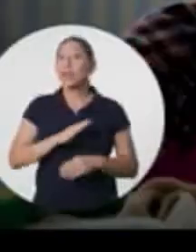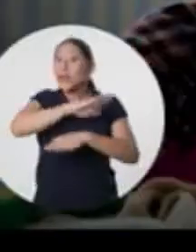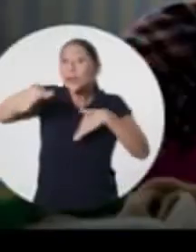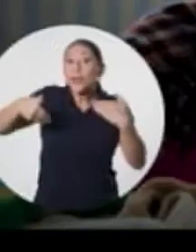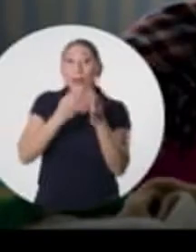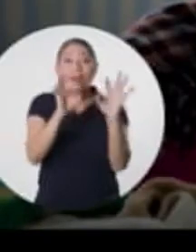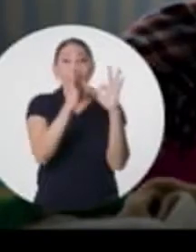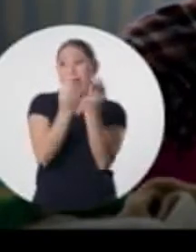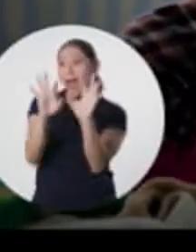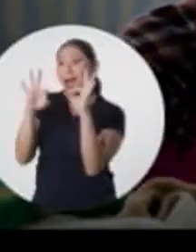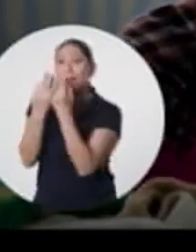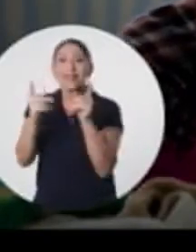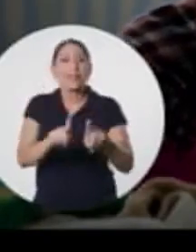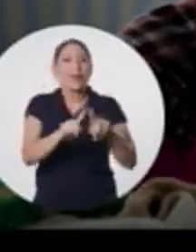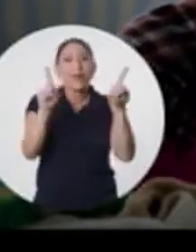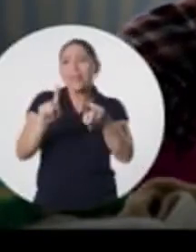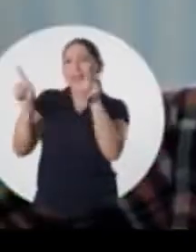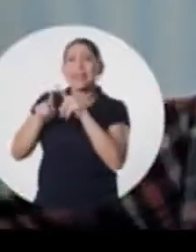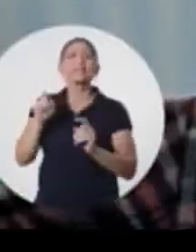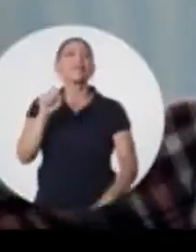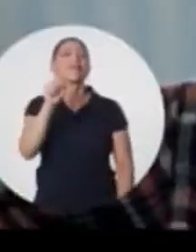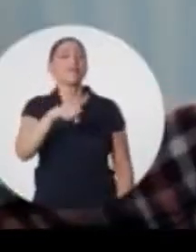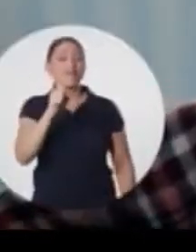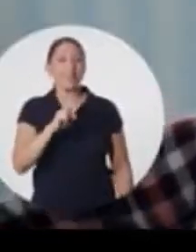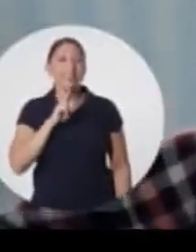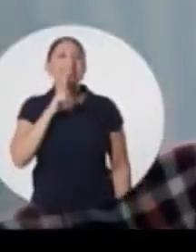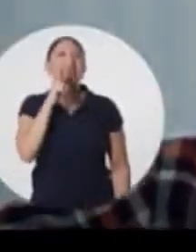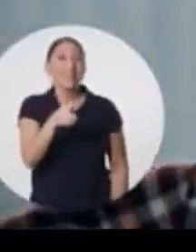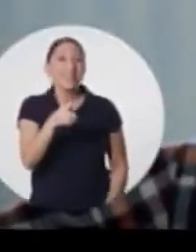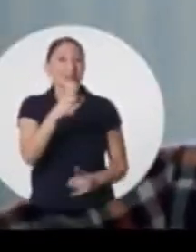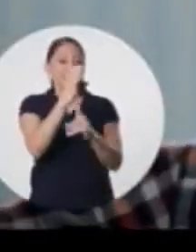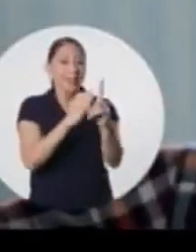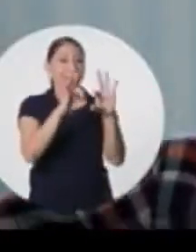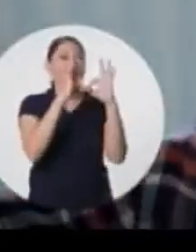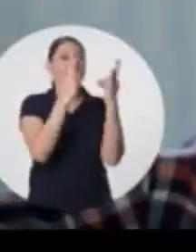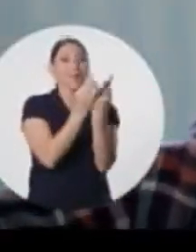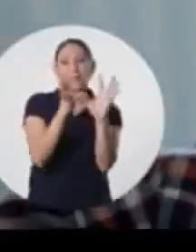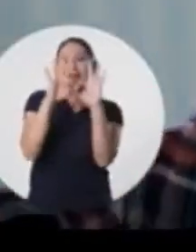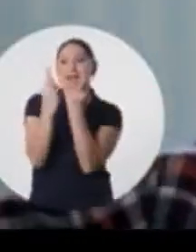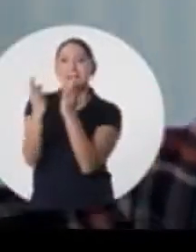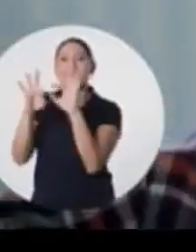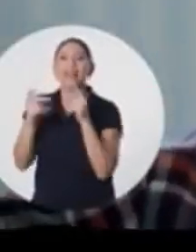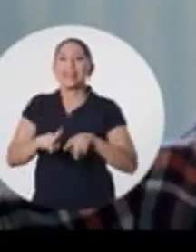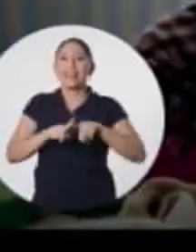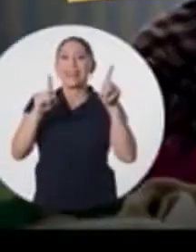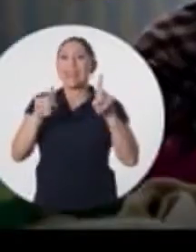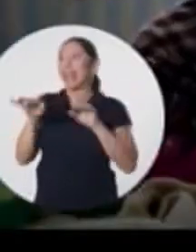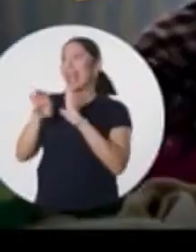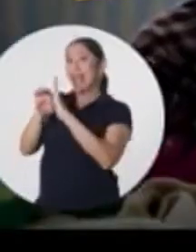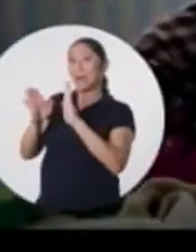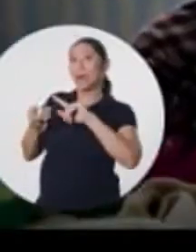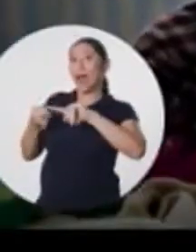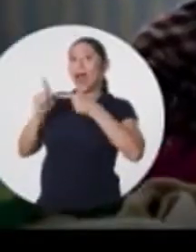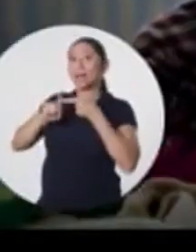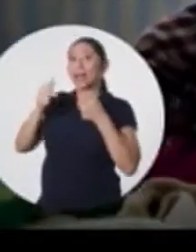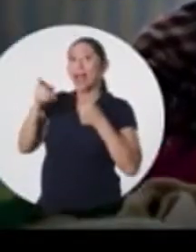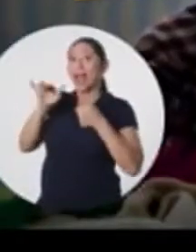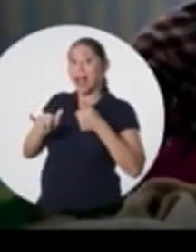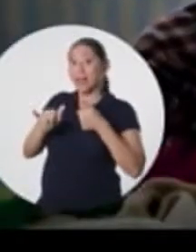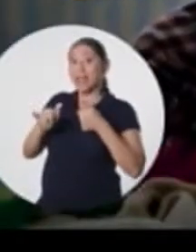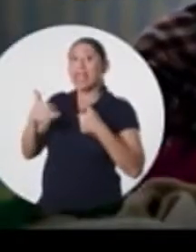Todas las familias son diferentes. Es cierto. Cada familia es diferente. Como la de mi amiga Gaby,